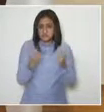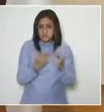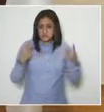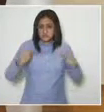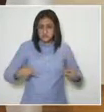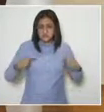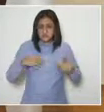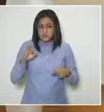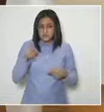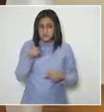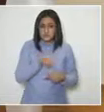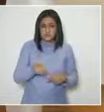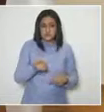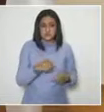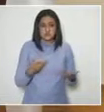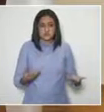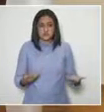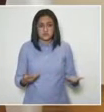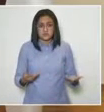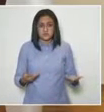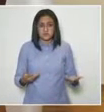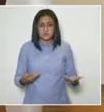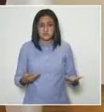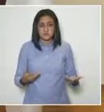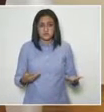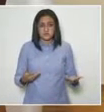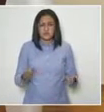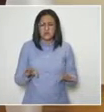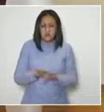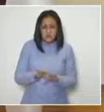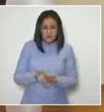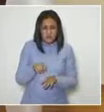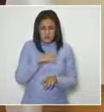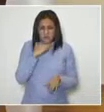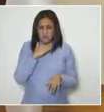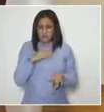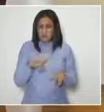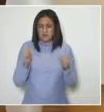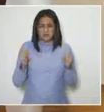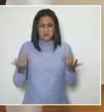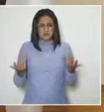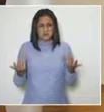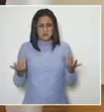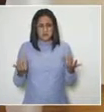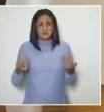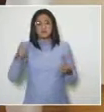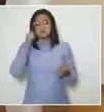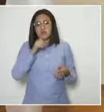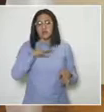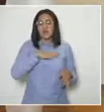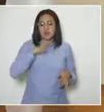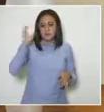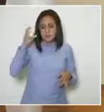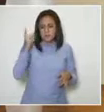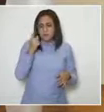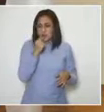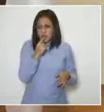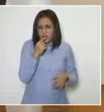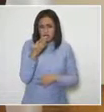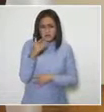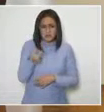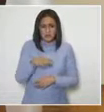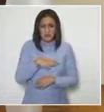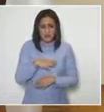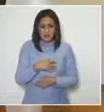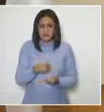de una ciudad no lo veo siempre hay hay patrullas siempre hay policías